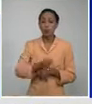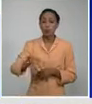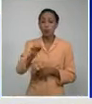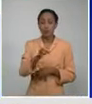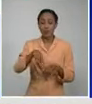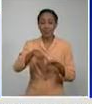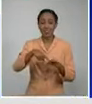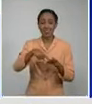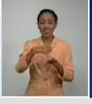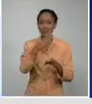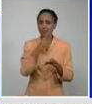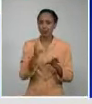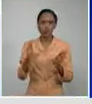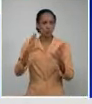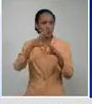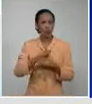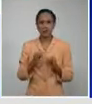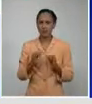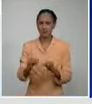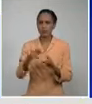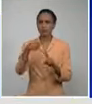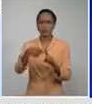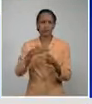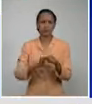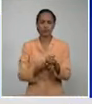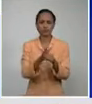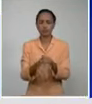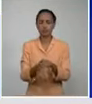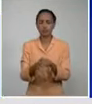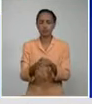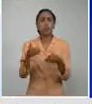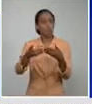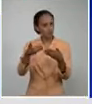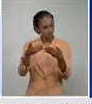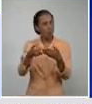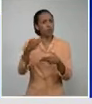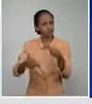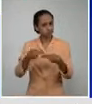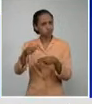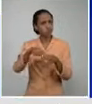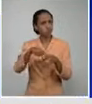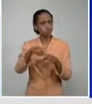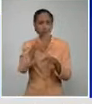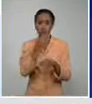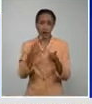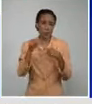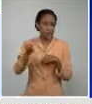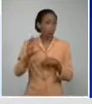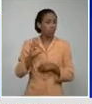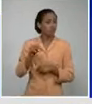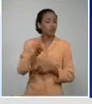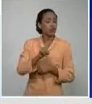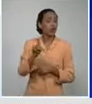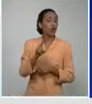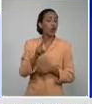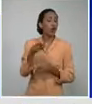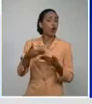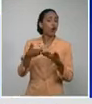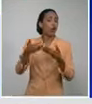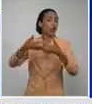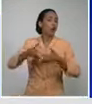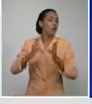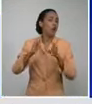Juventud no reparta casos en el día, procesó muestras para lo que dice que no se reportan porque no se procesa,